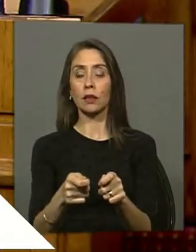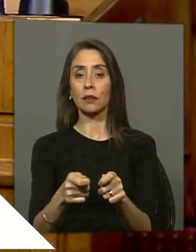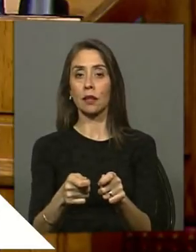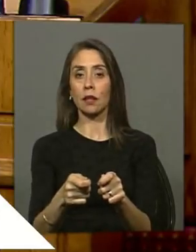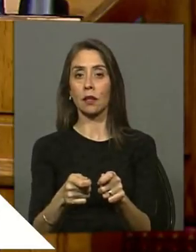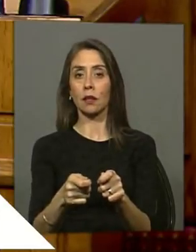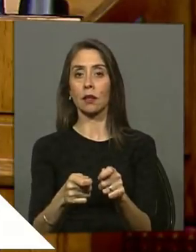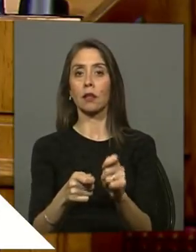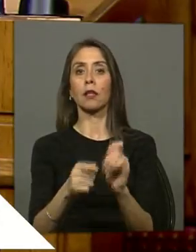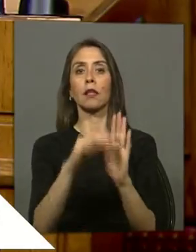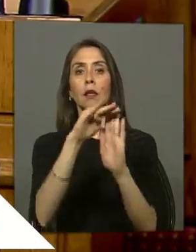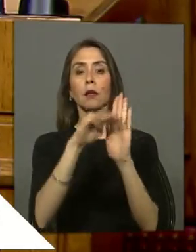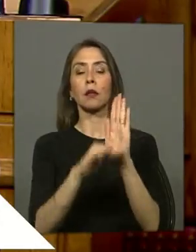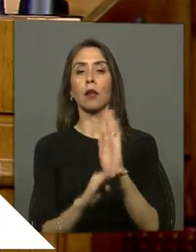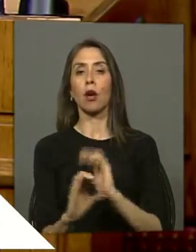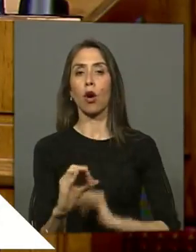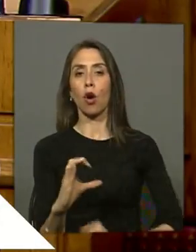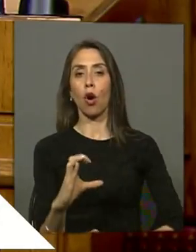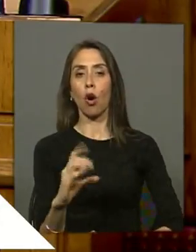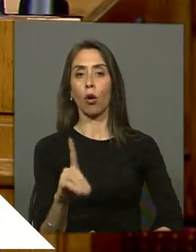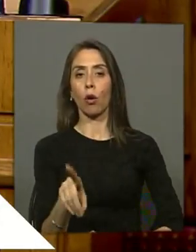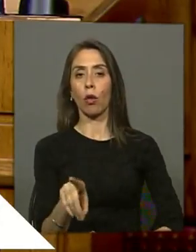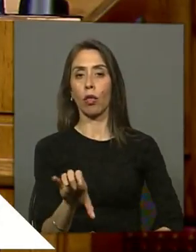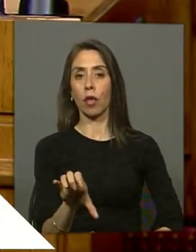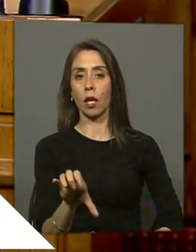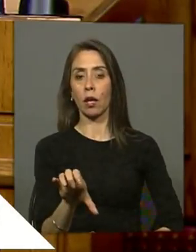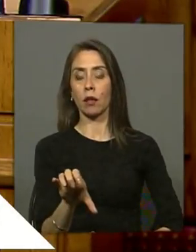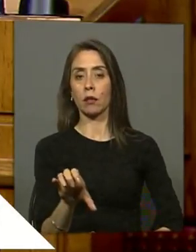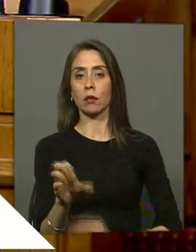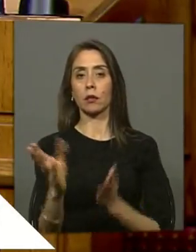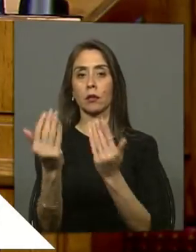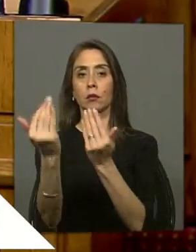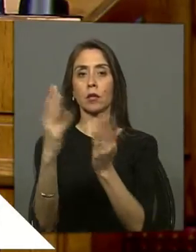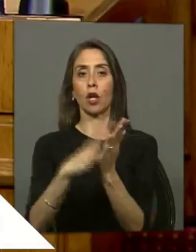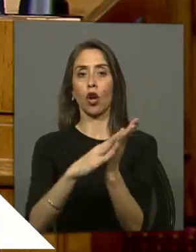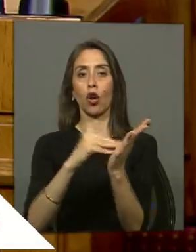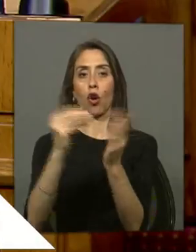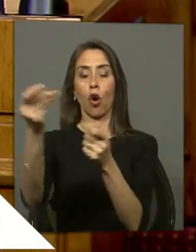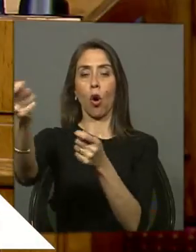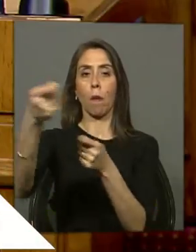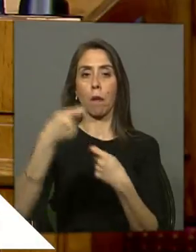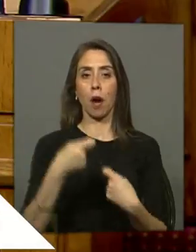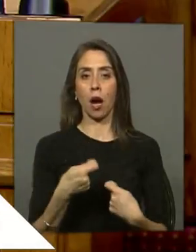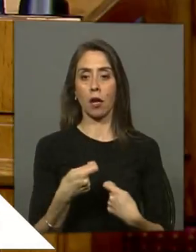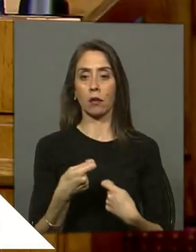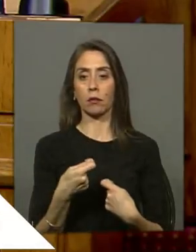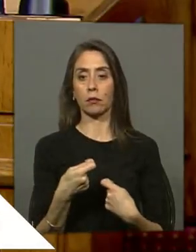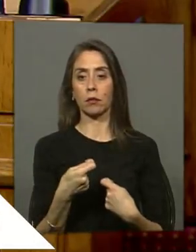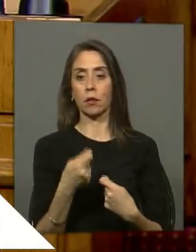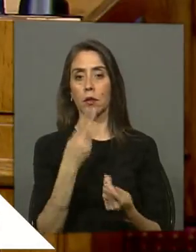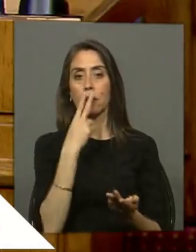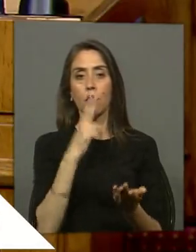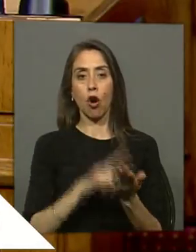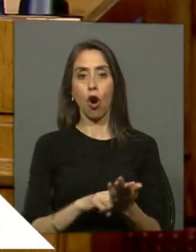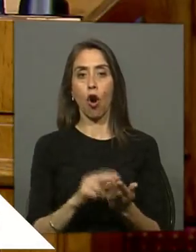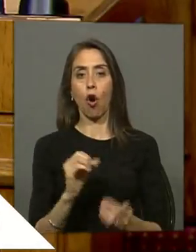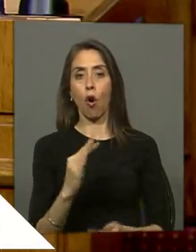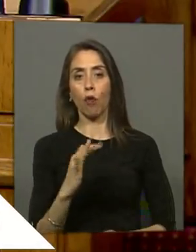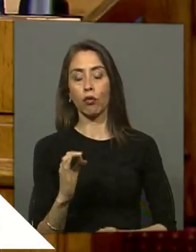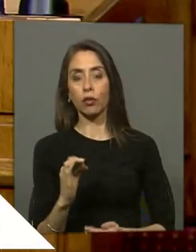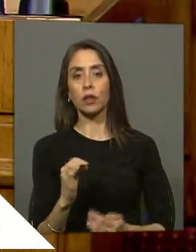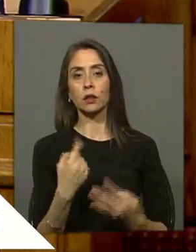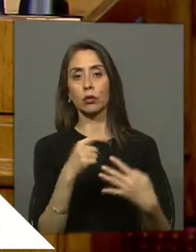estándares de la OCDE y que me remita copia fiel de aquellos oficios o